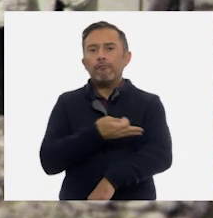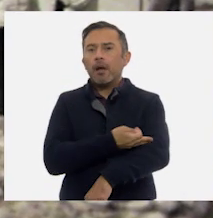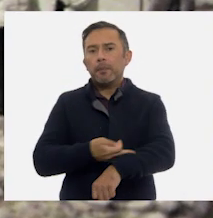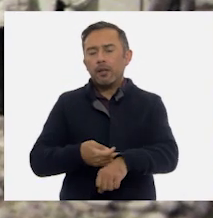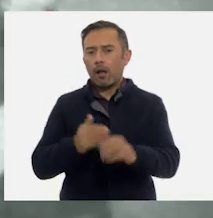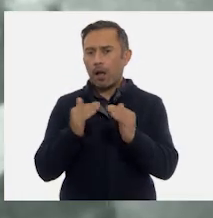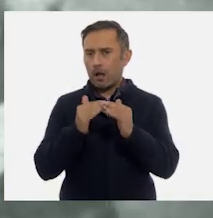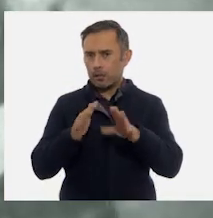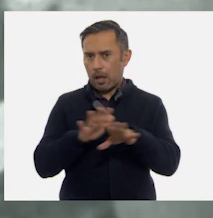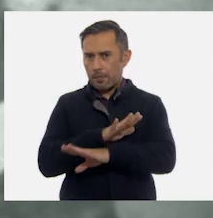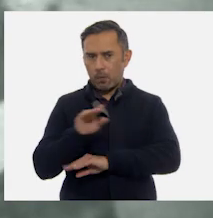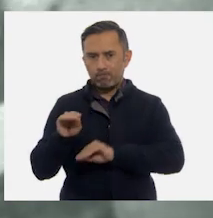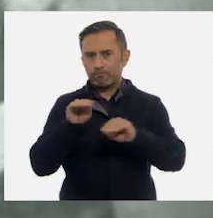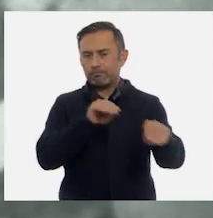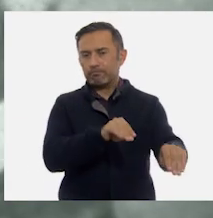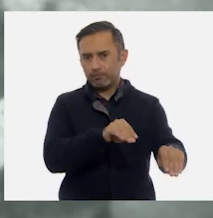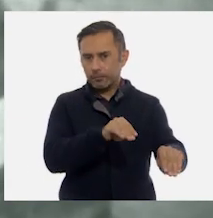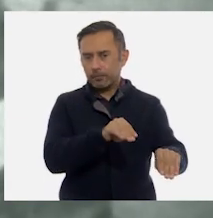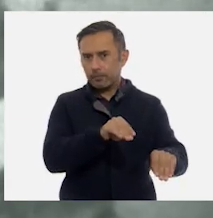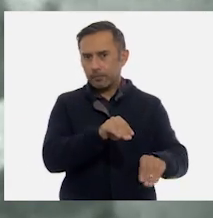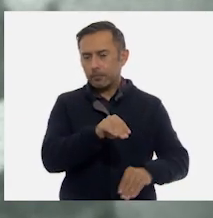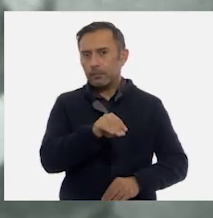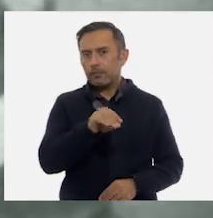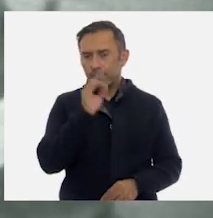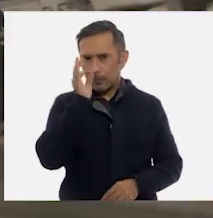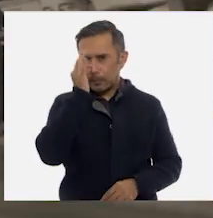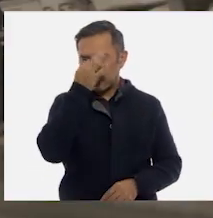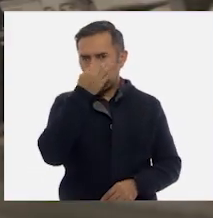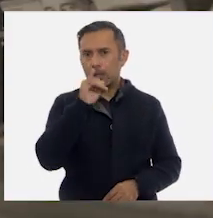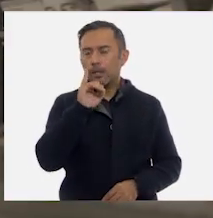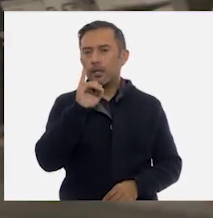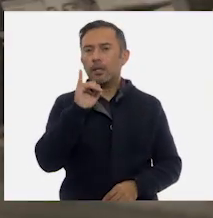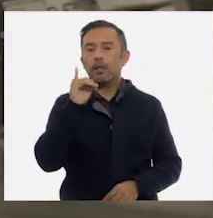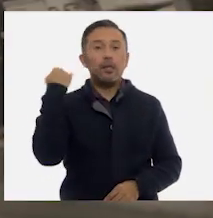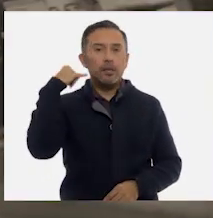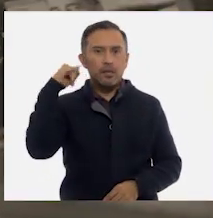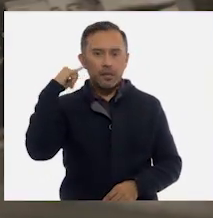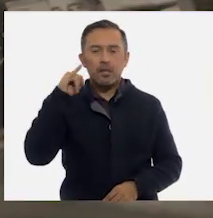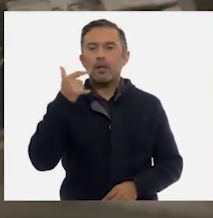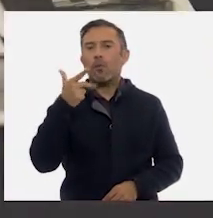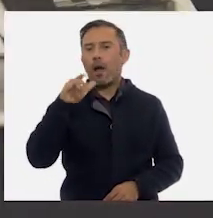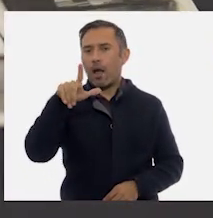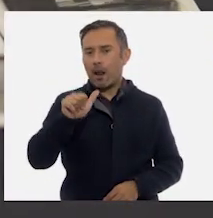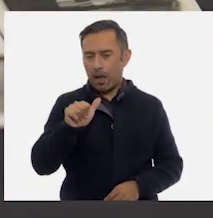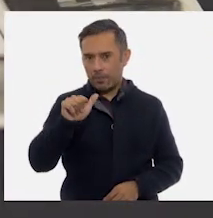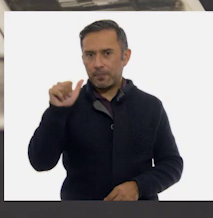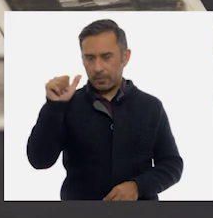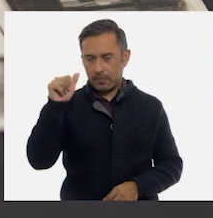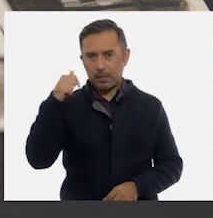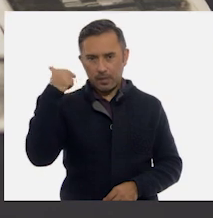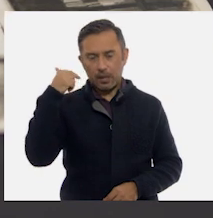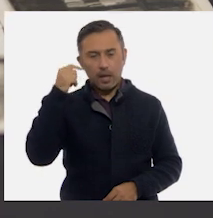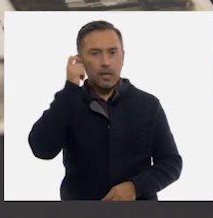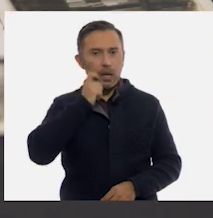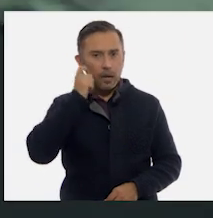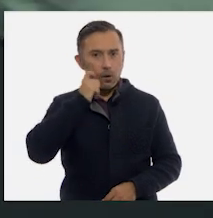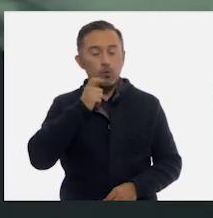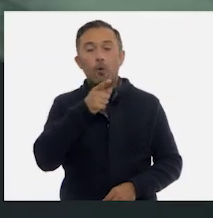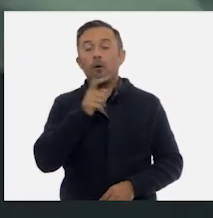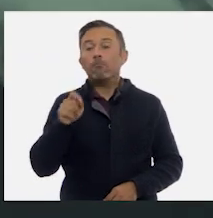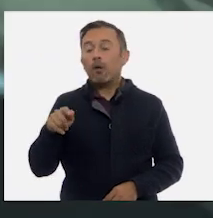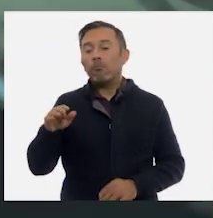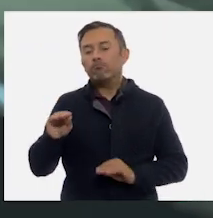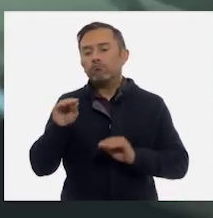norte de Guerrero. El tío Boni le dice que se vaya a Iguala para poner una tienda. Y Elena pasa su